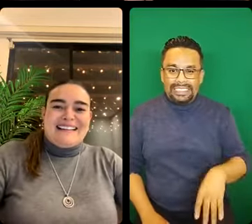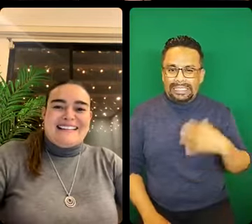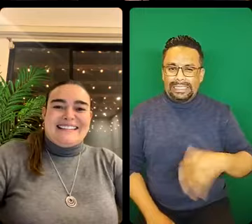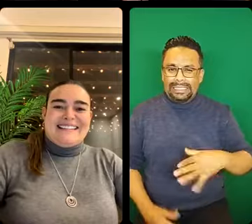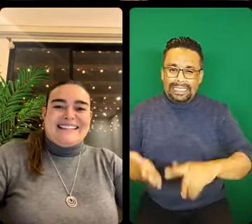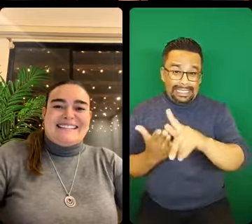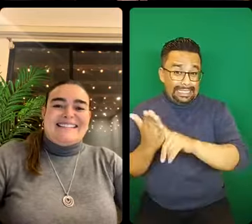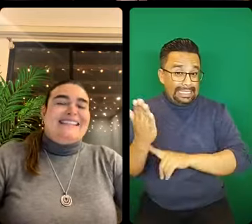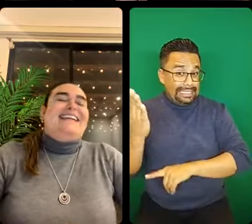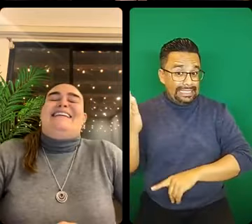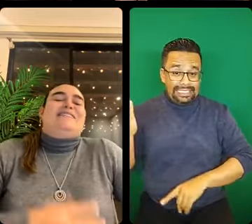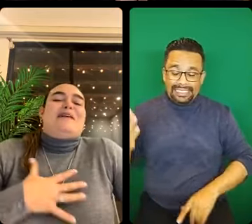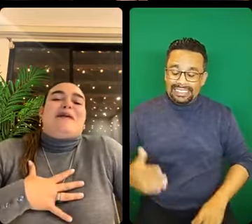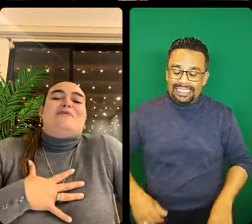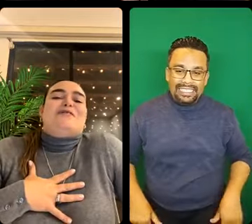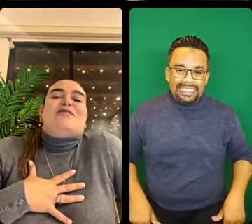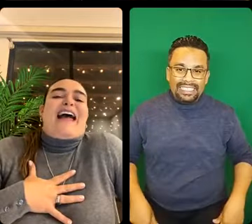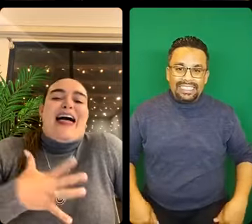larga.